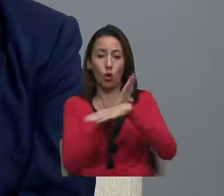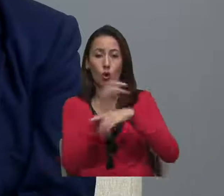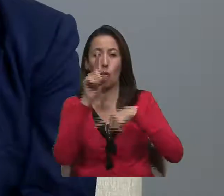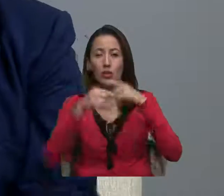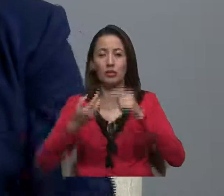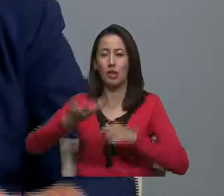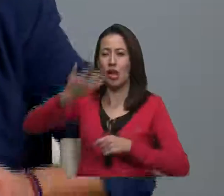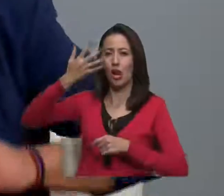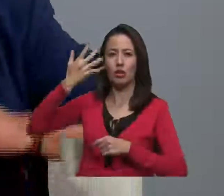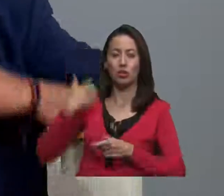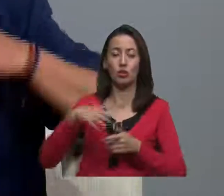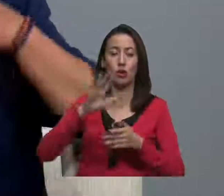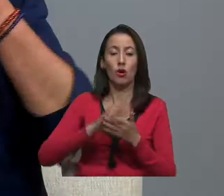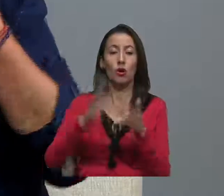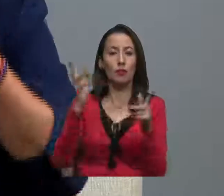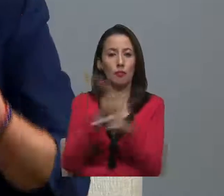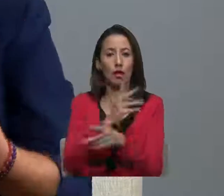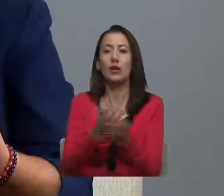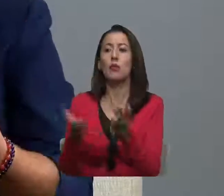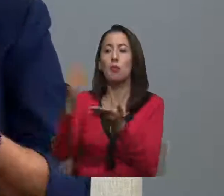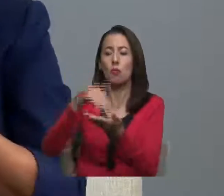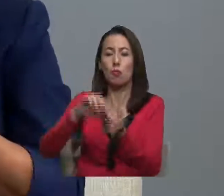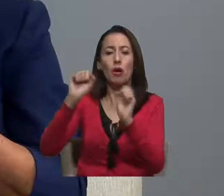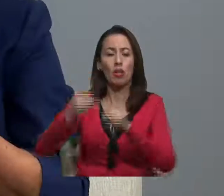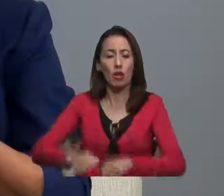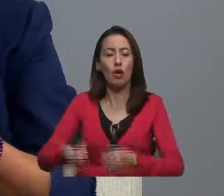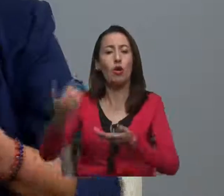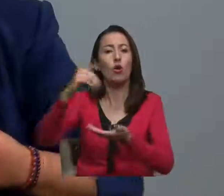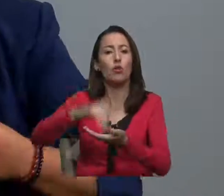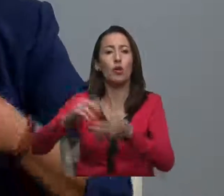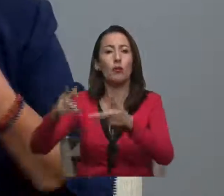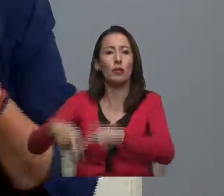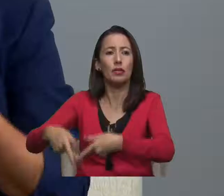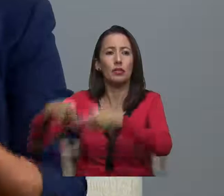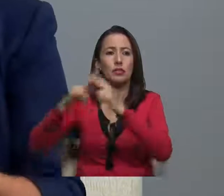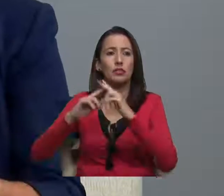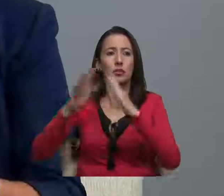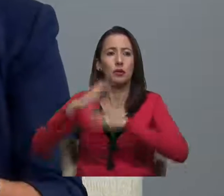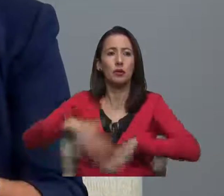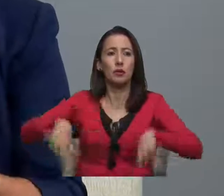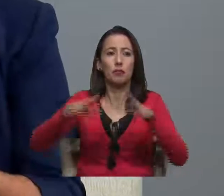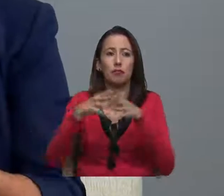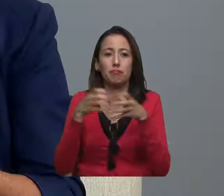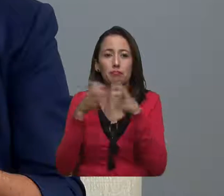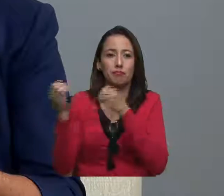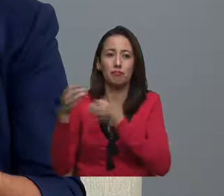de crédito para que puedan volver a reacreditar se si y puedan tener nuevamente